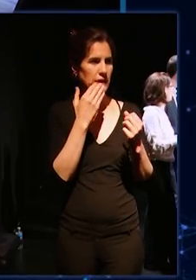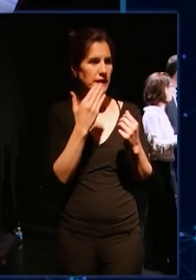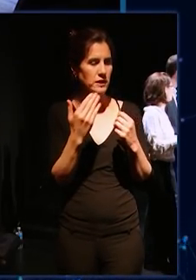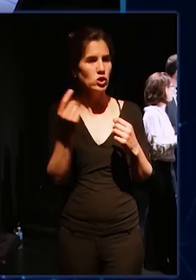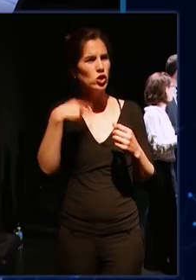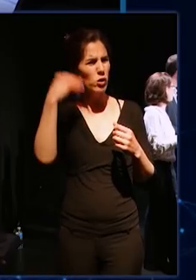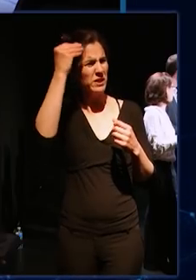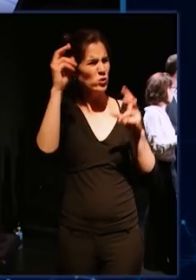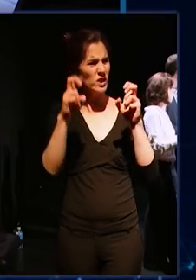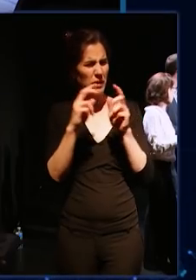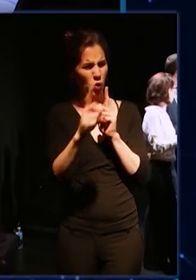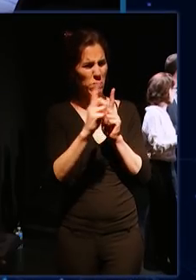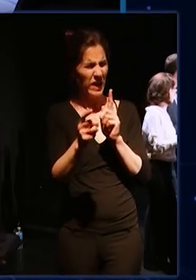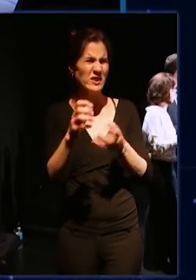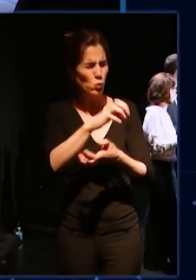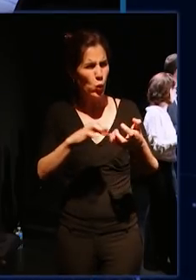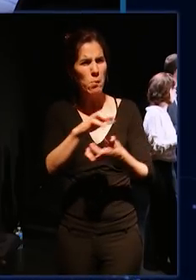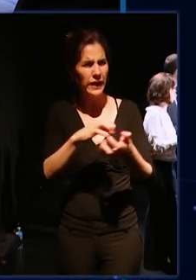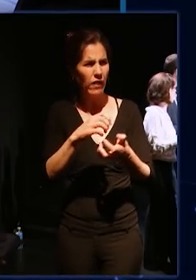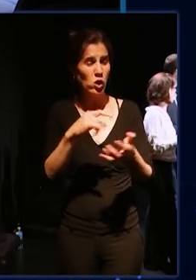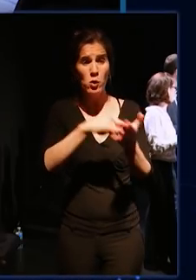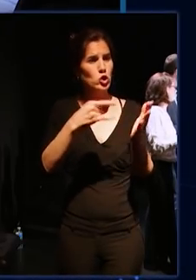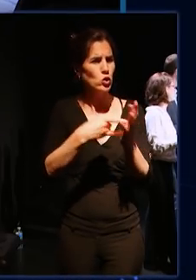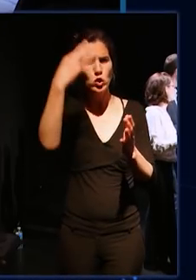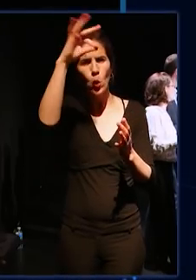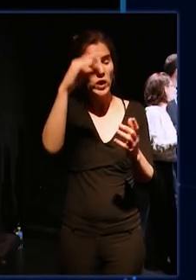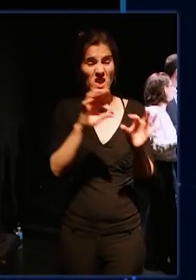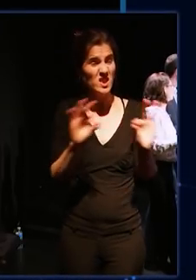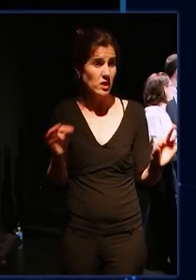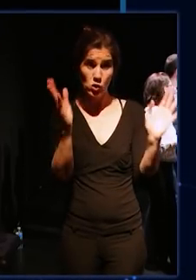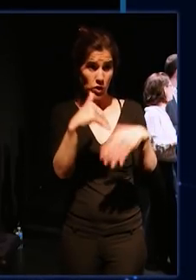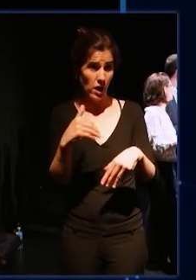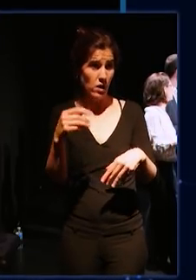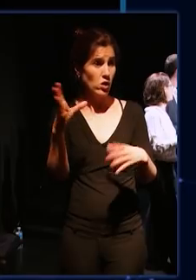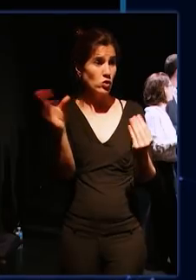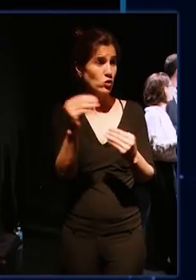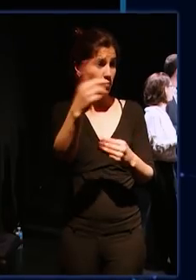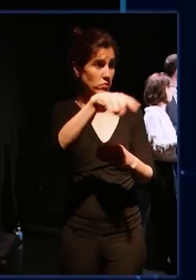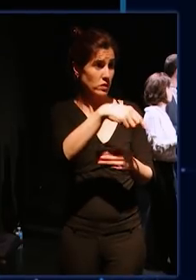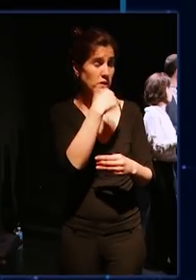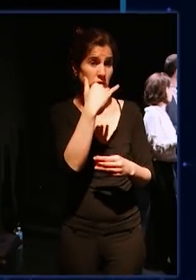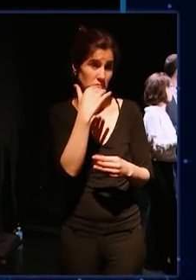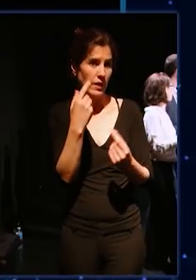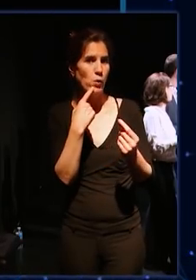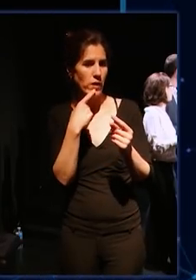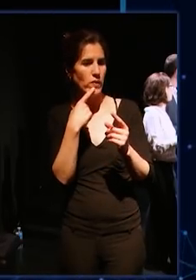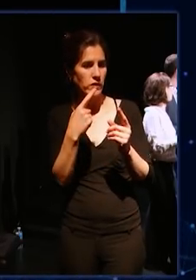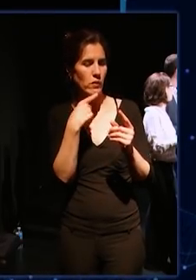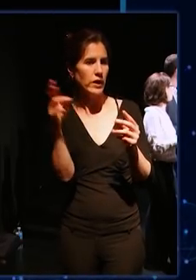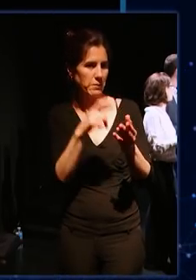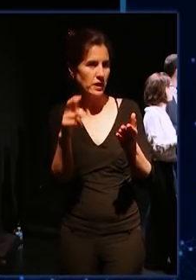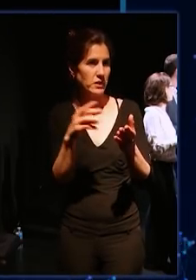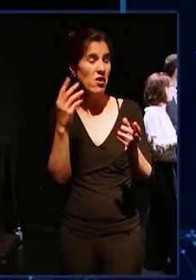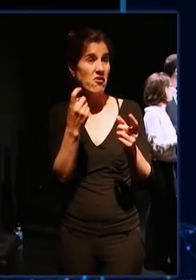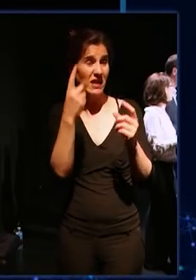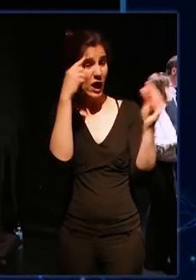de la mobilitat és un repte complex, que no existeixen solucions úniques i senzilles i tots vosaltres ja ho heu anat dient, que cal consens polític i també amb la